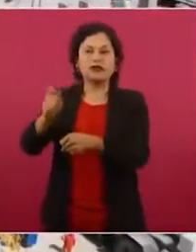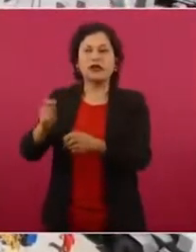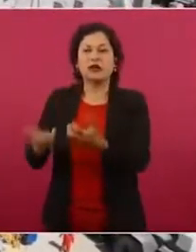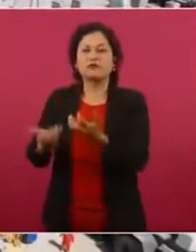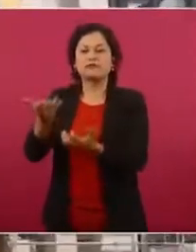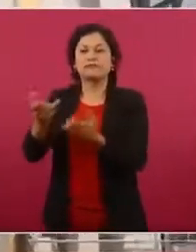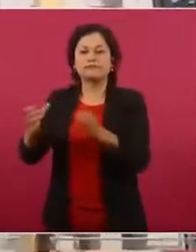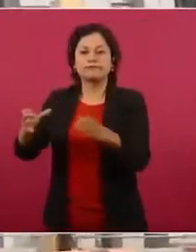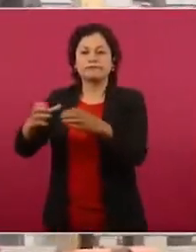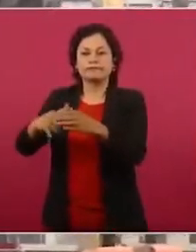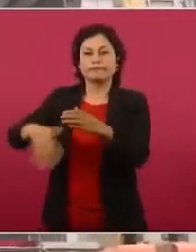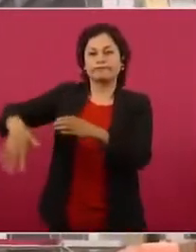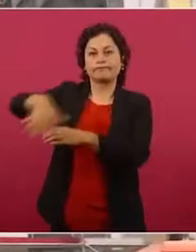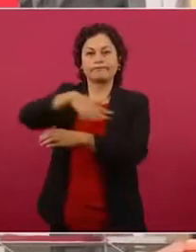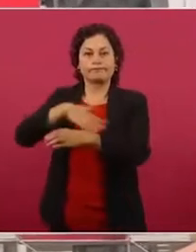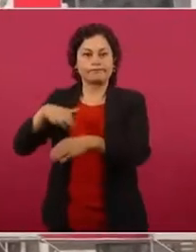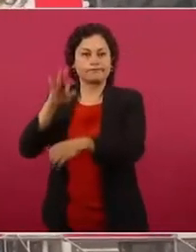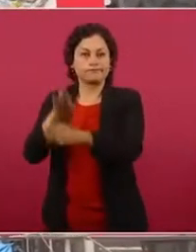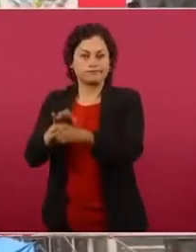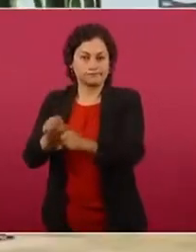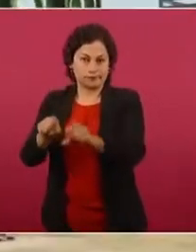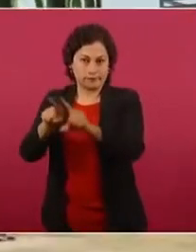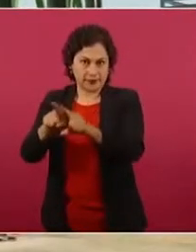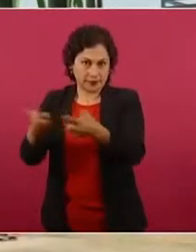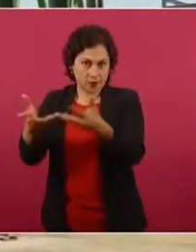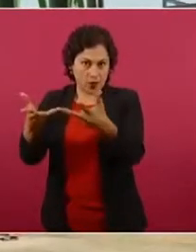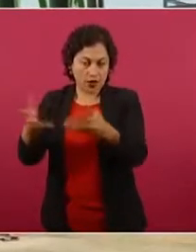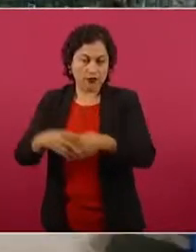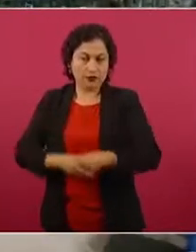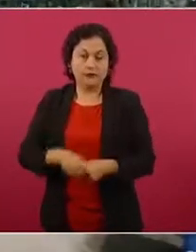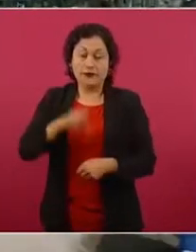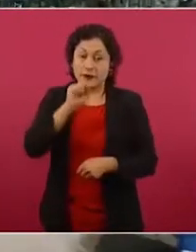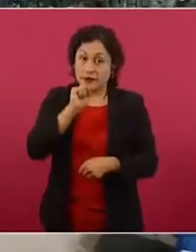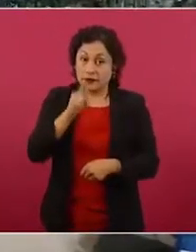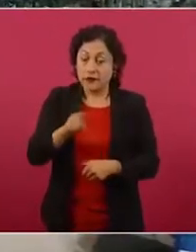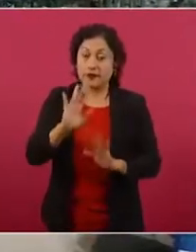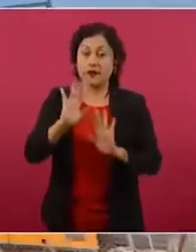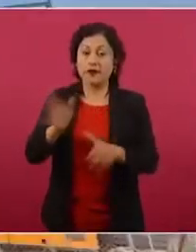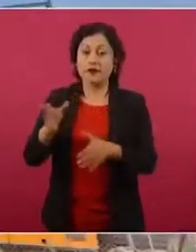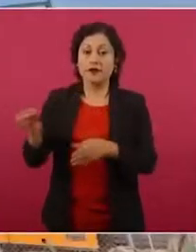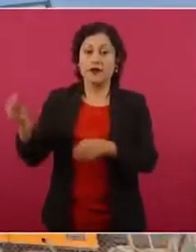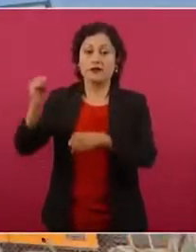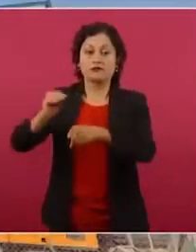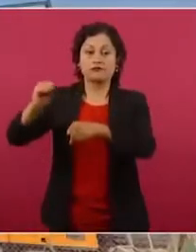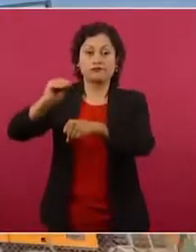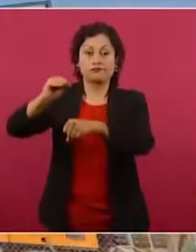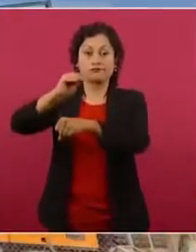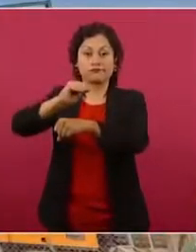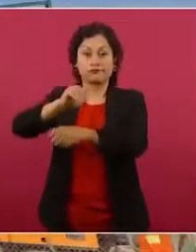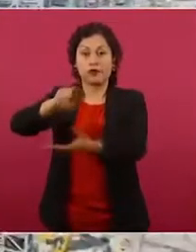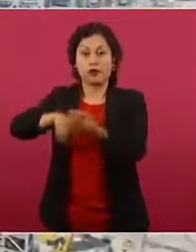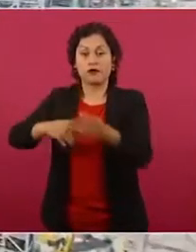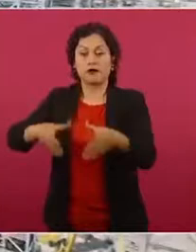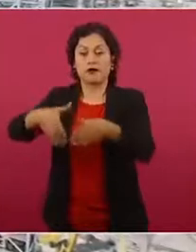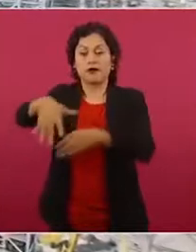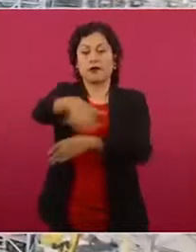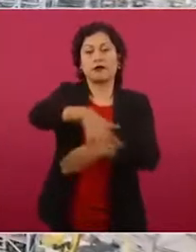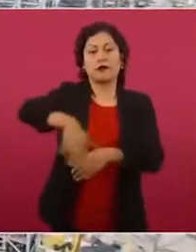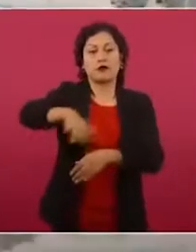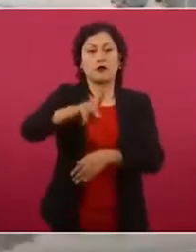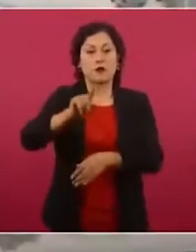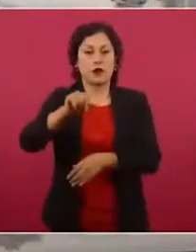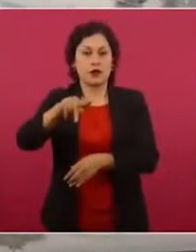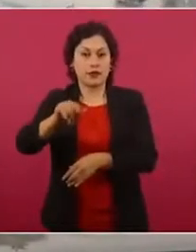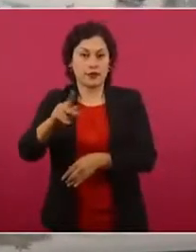y atmosférico en la planta coquizadora y combinada, y se lleva a cabo maniobras de montaje de módulos en la planta de pentanos. Las 17 plantas